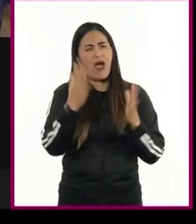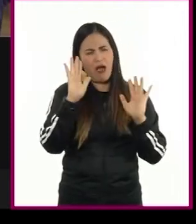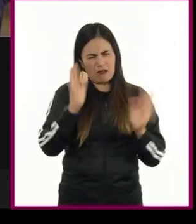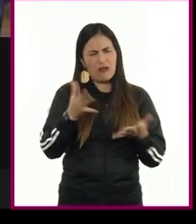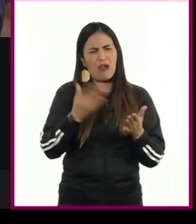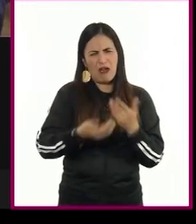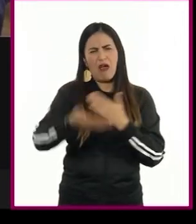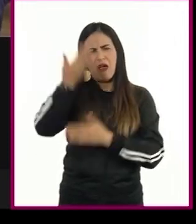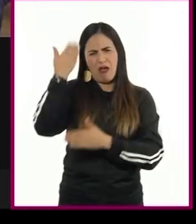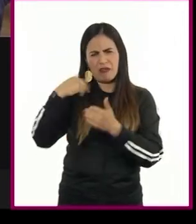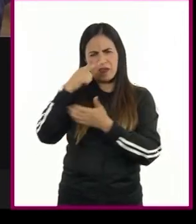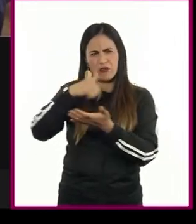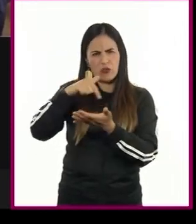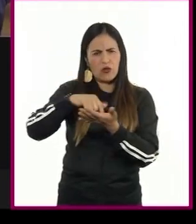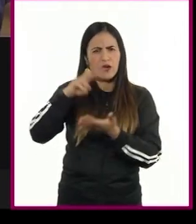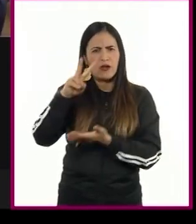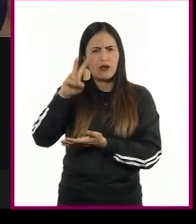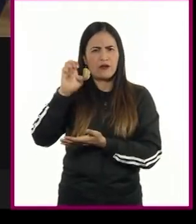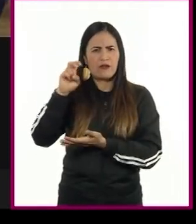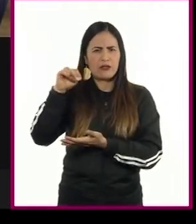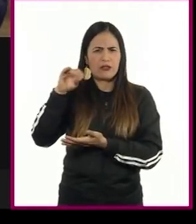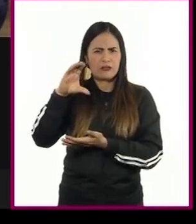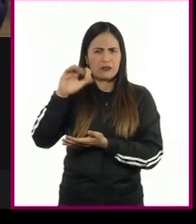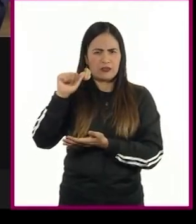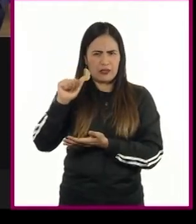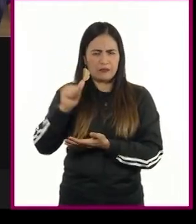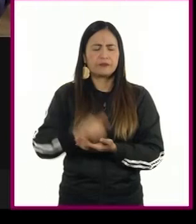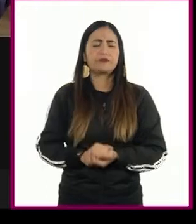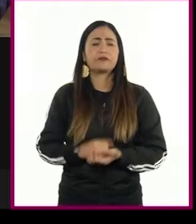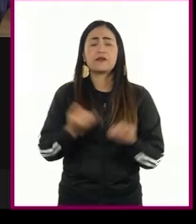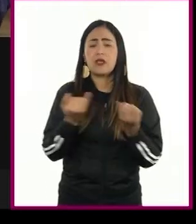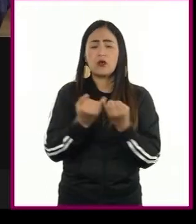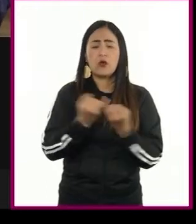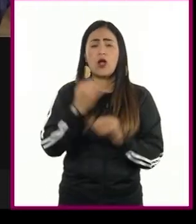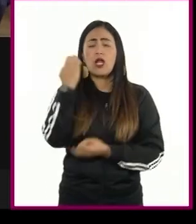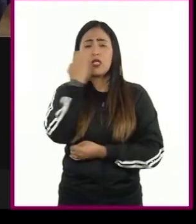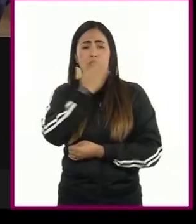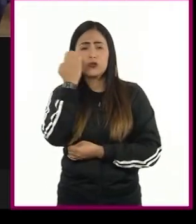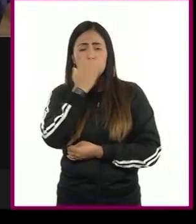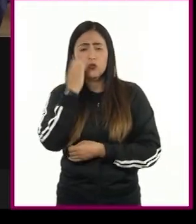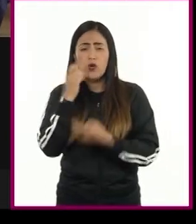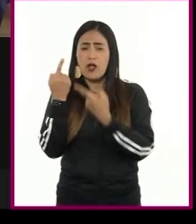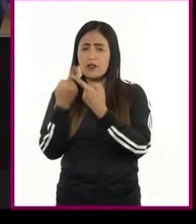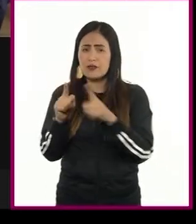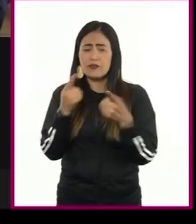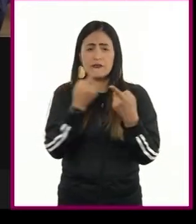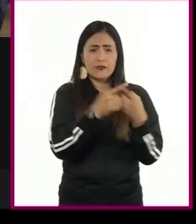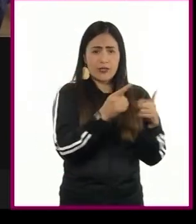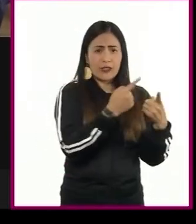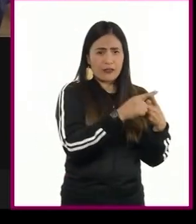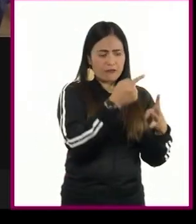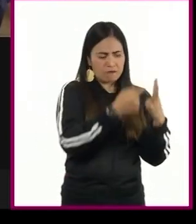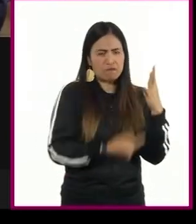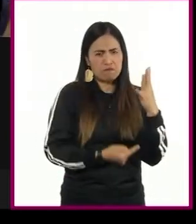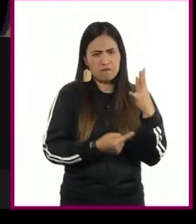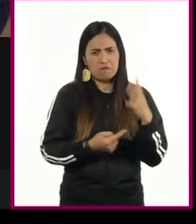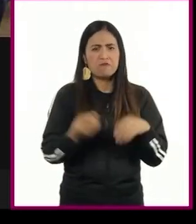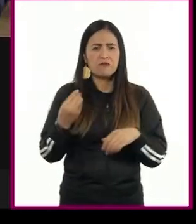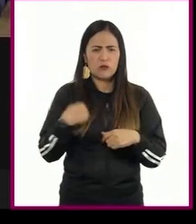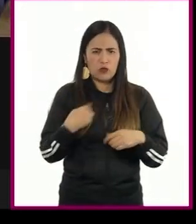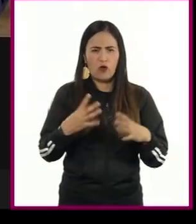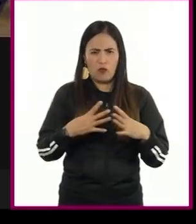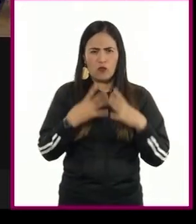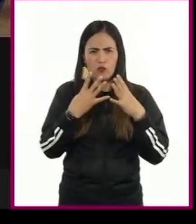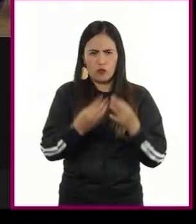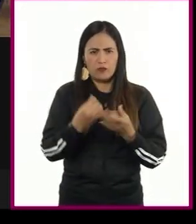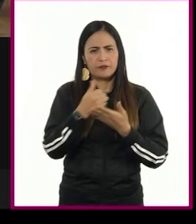en Venecia y Padua, de las escuelas de Mantegna y Felice Feliciano. En mi